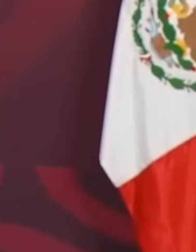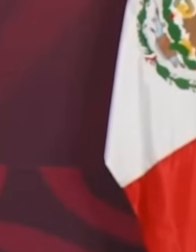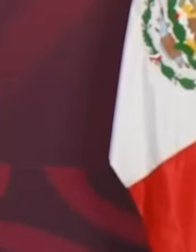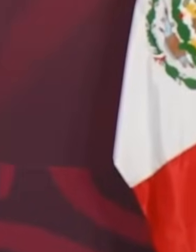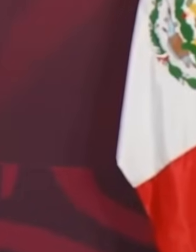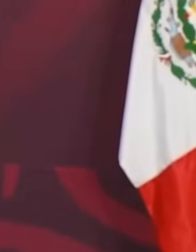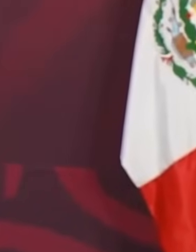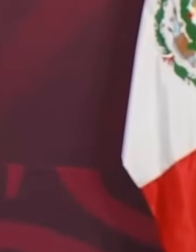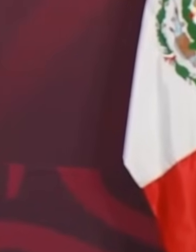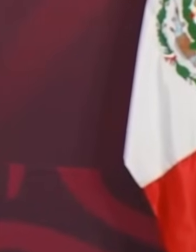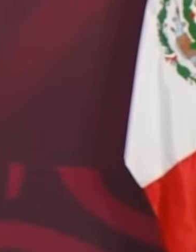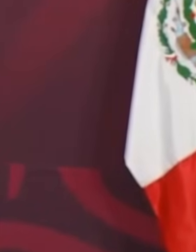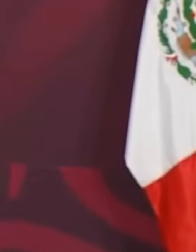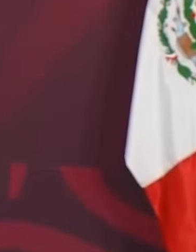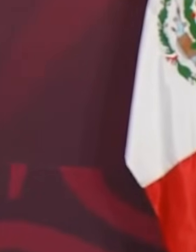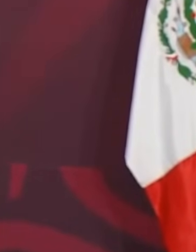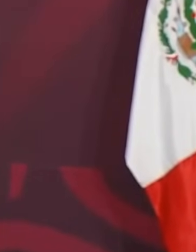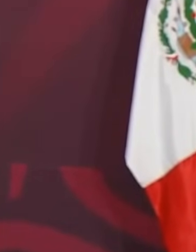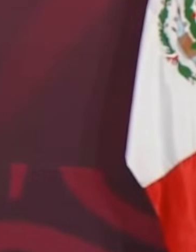muy sensibles.